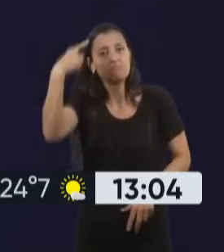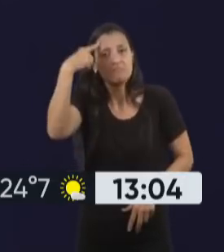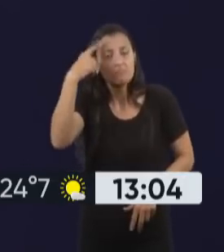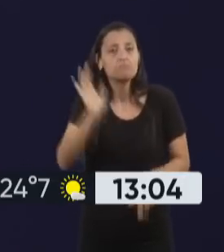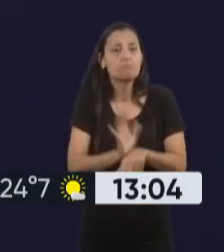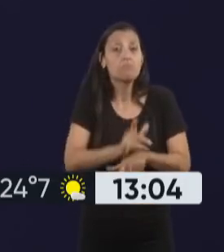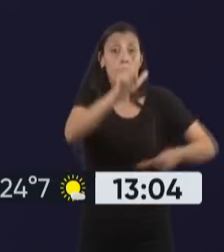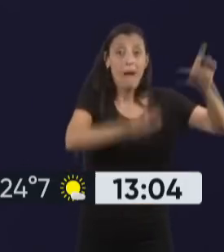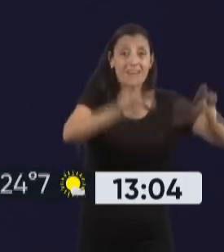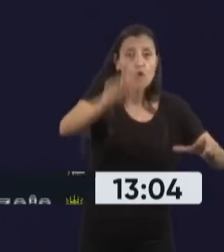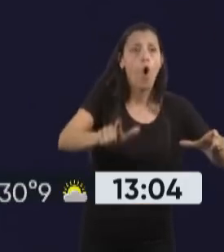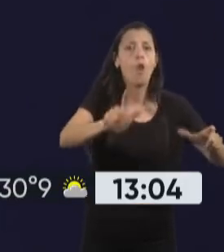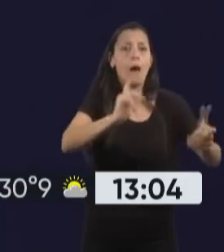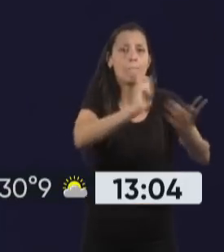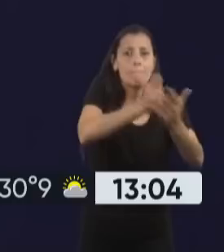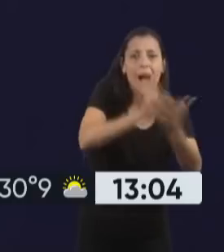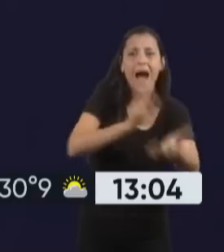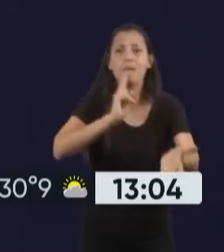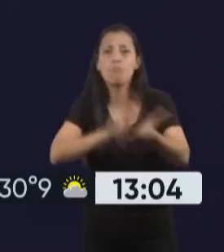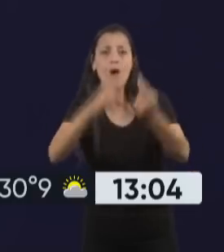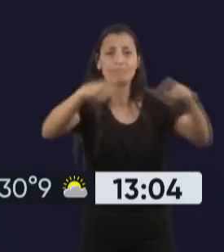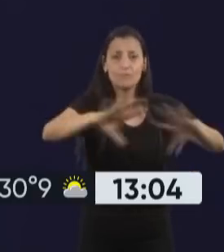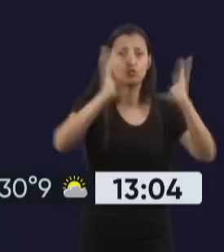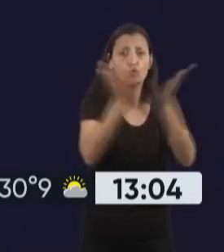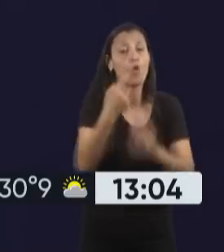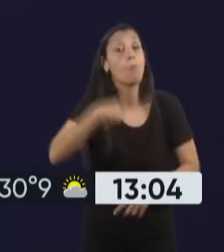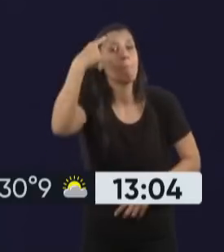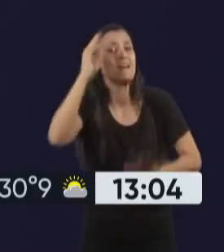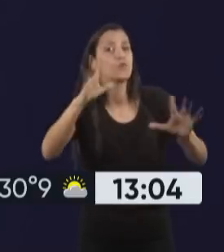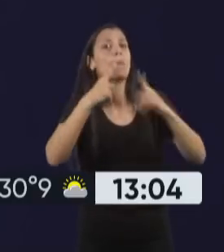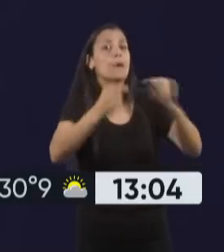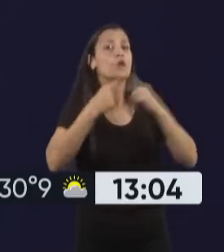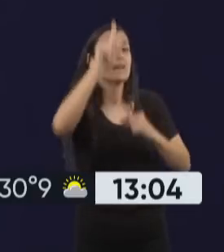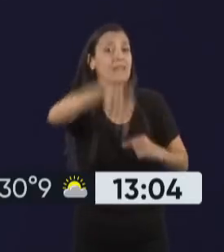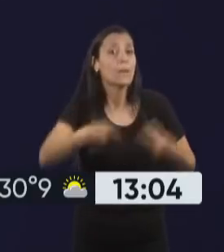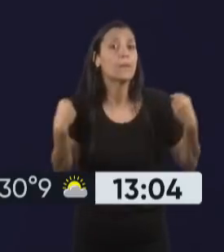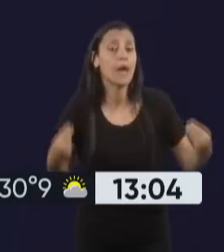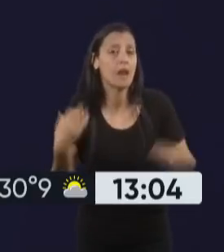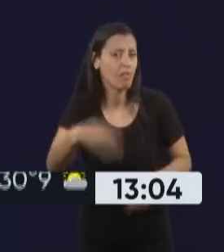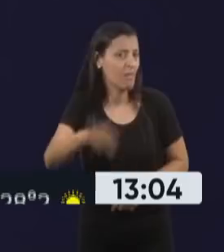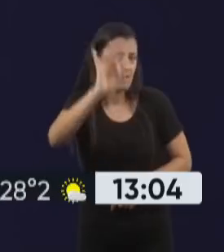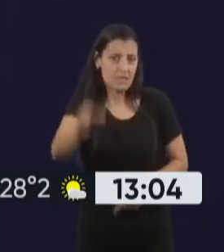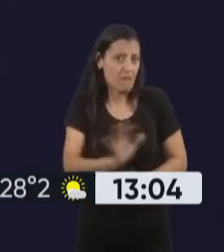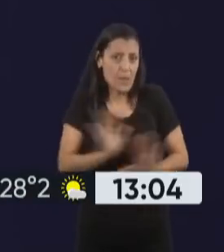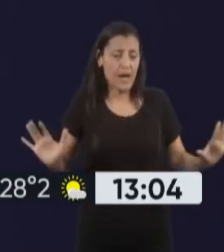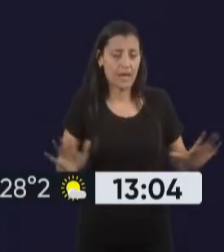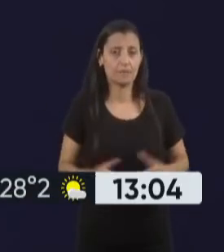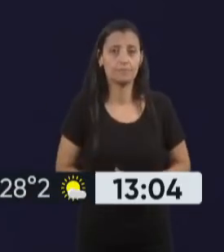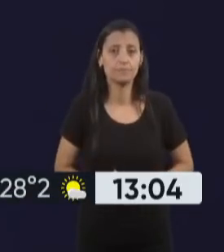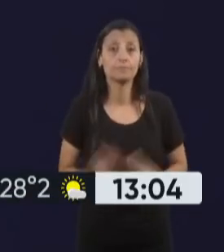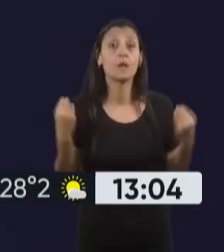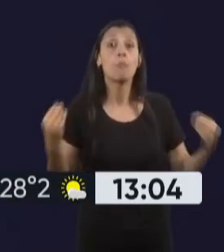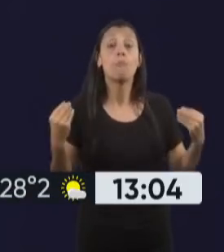como contribuyente, y creo que es un poco el reclamo generalizado que hay, es simplemente saber,